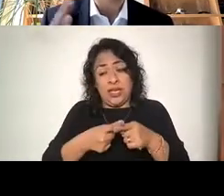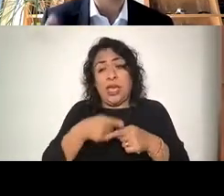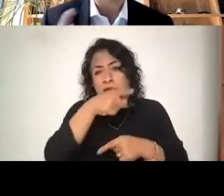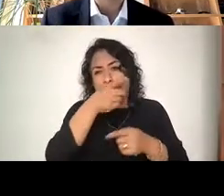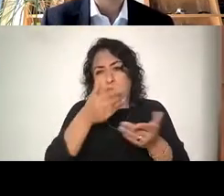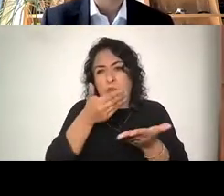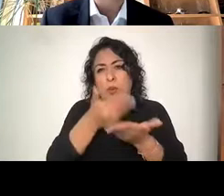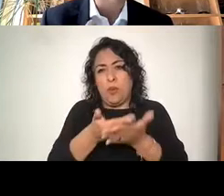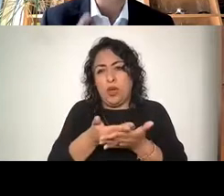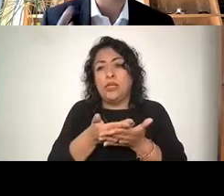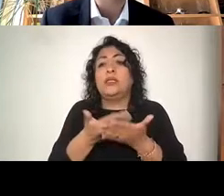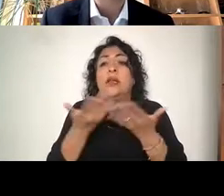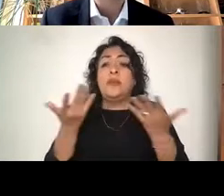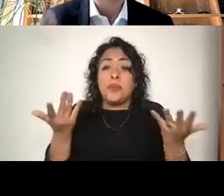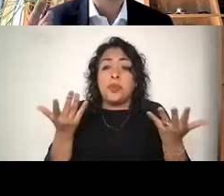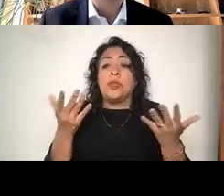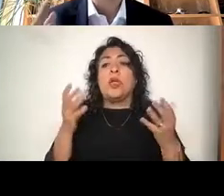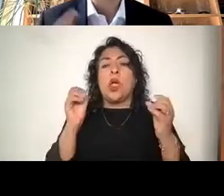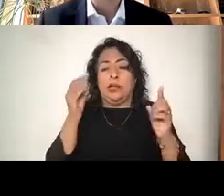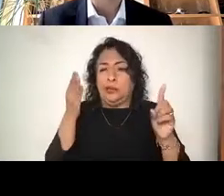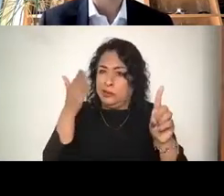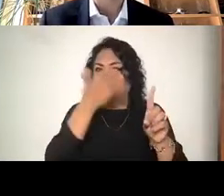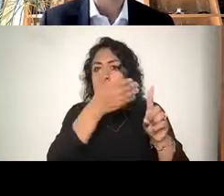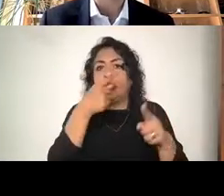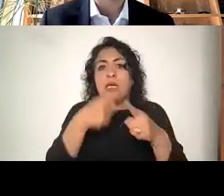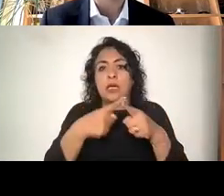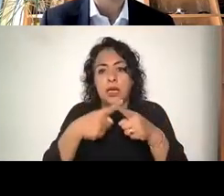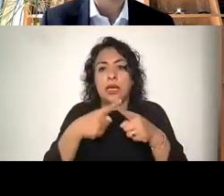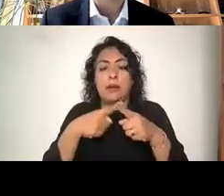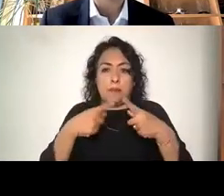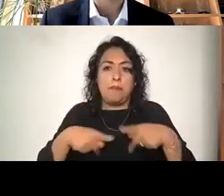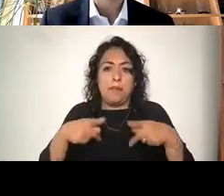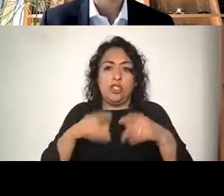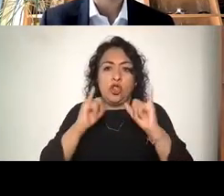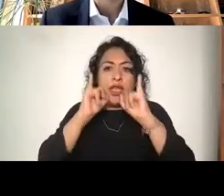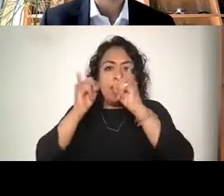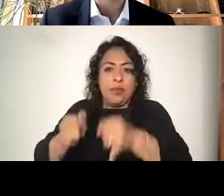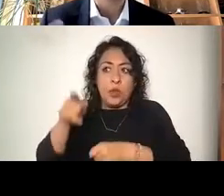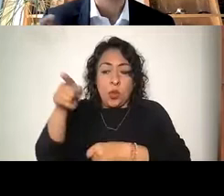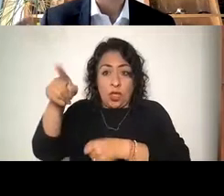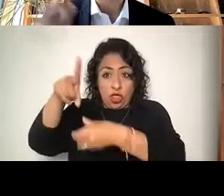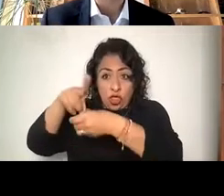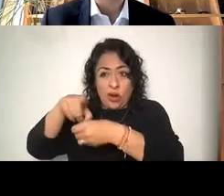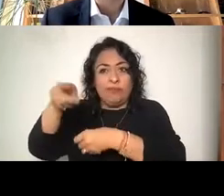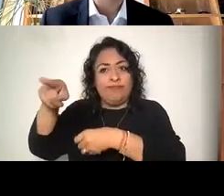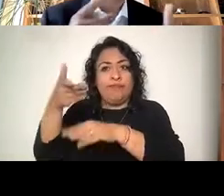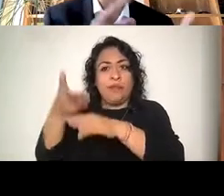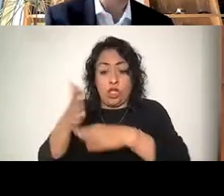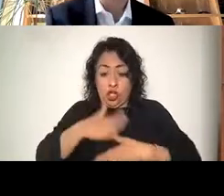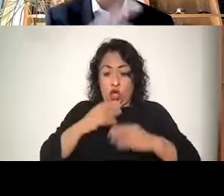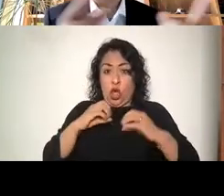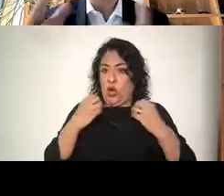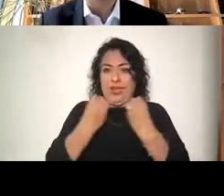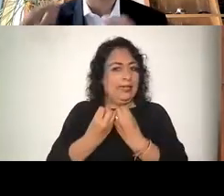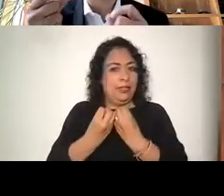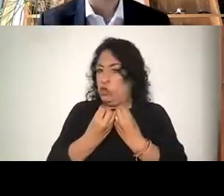iniciativa o el directamente afectado es la persona física que dona. No es la organización. La